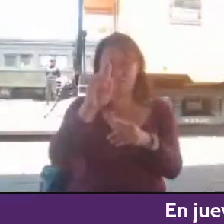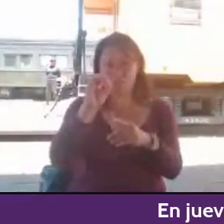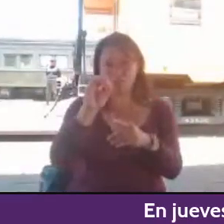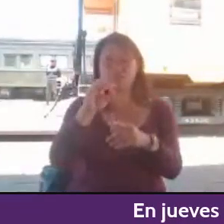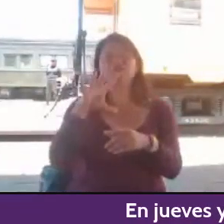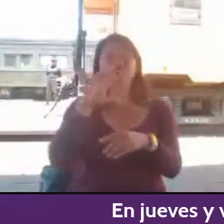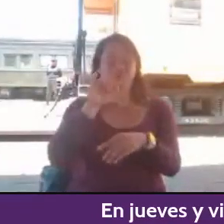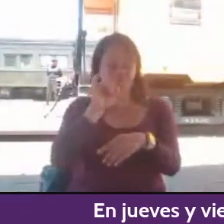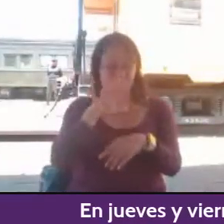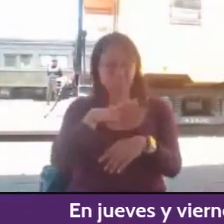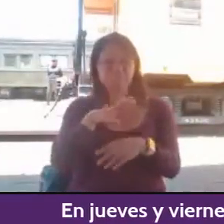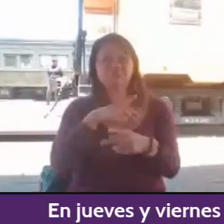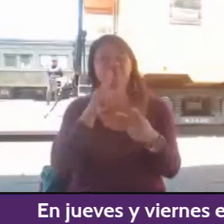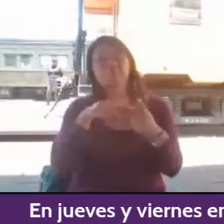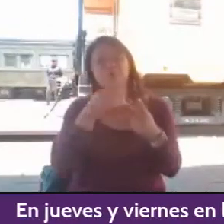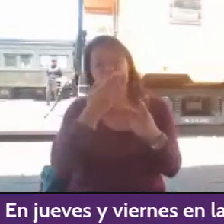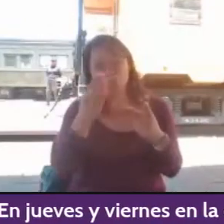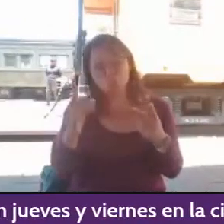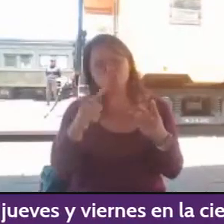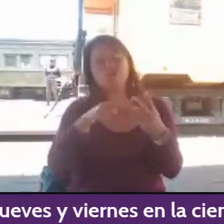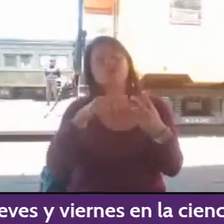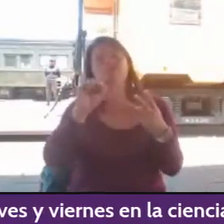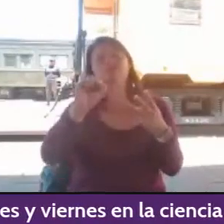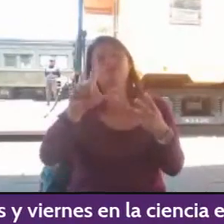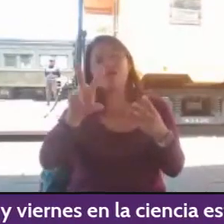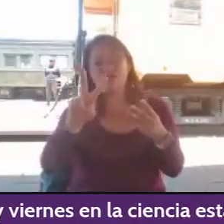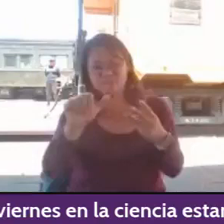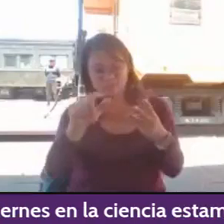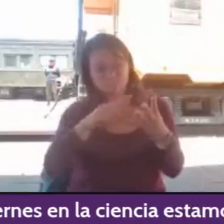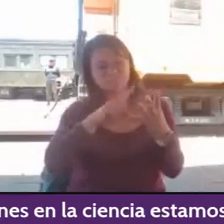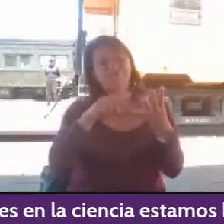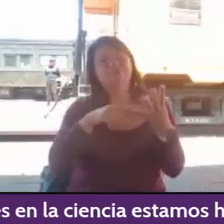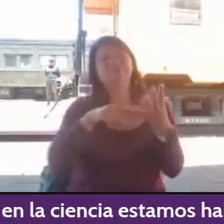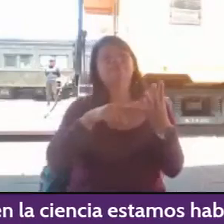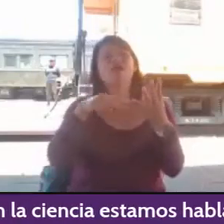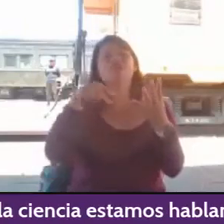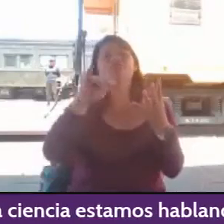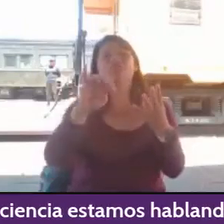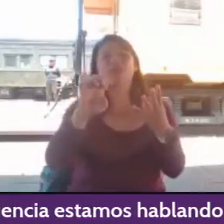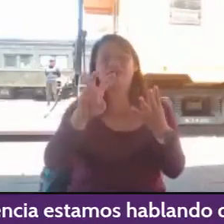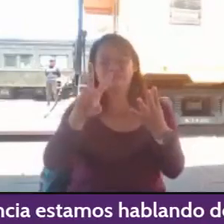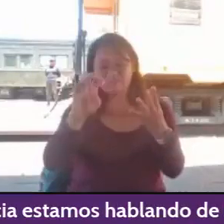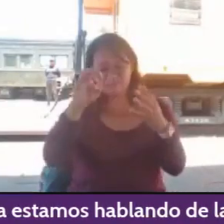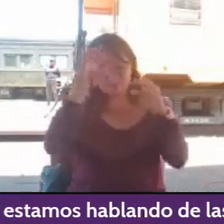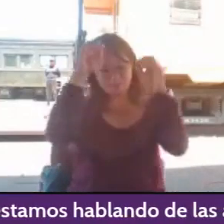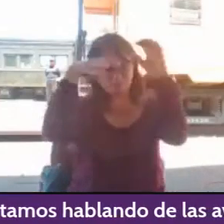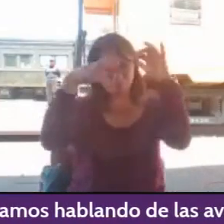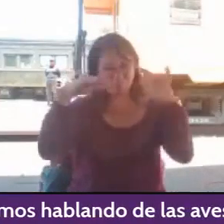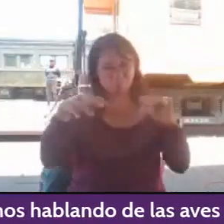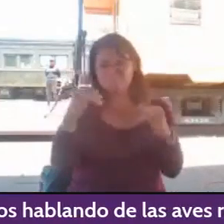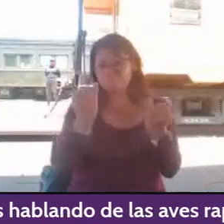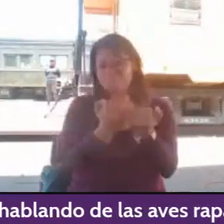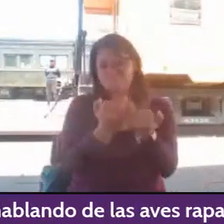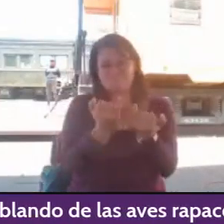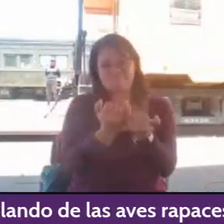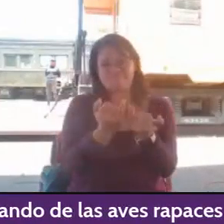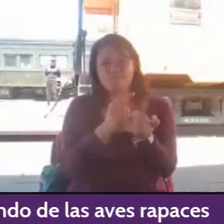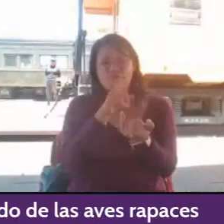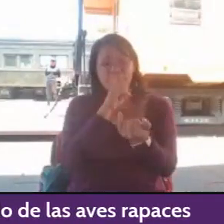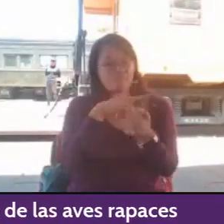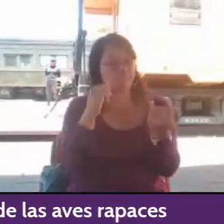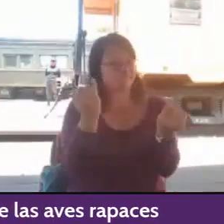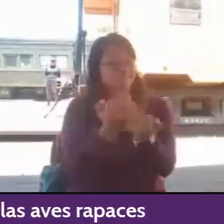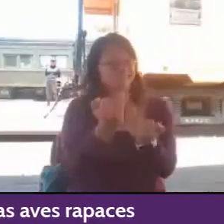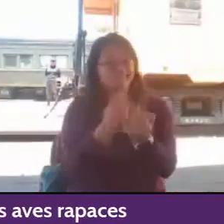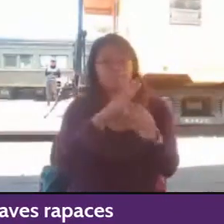el bosque también, en la selva también, en la nieve también, y en ambientes acuáticos